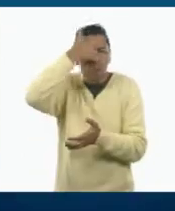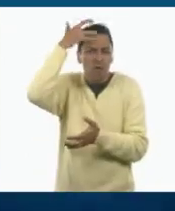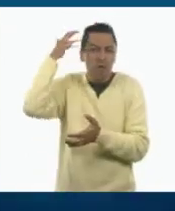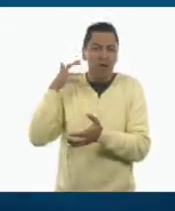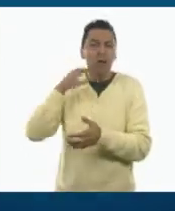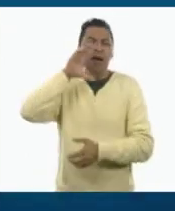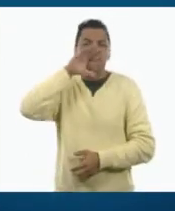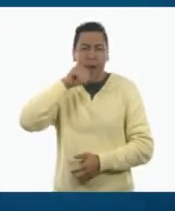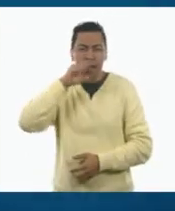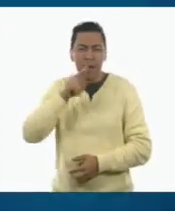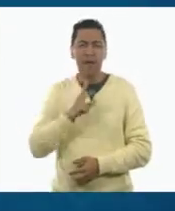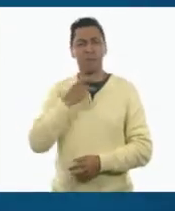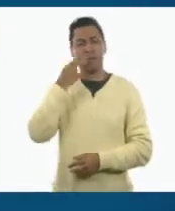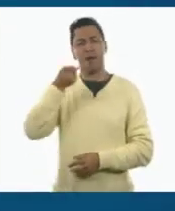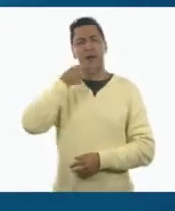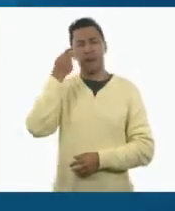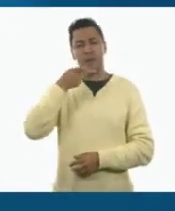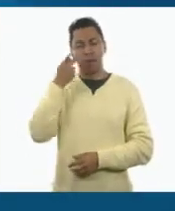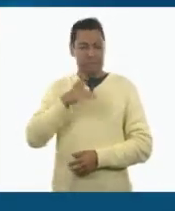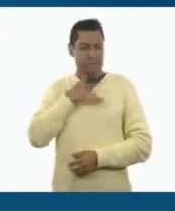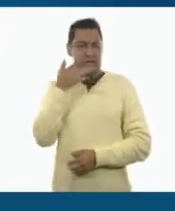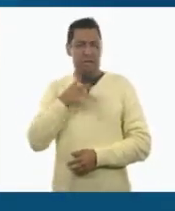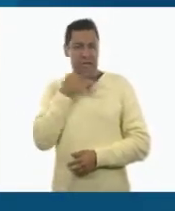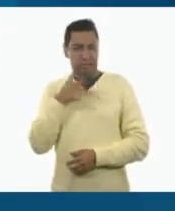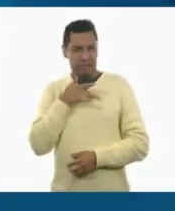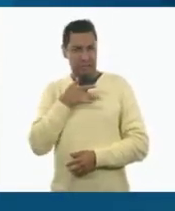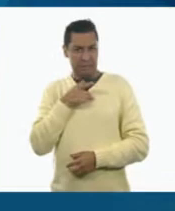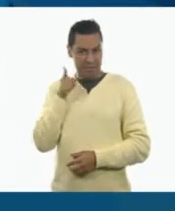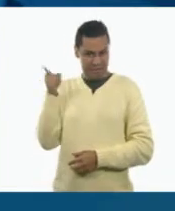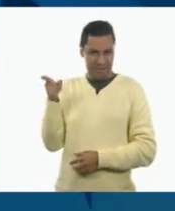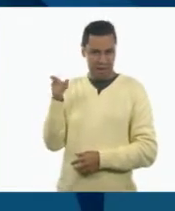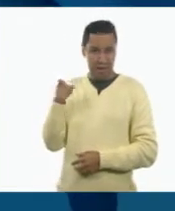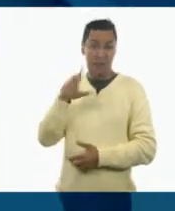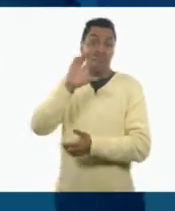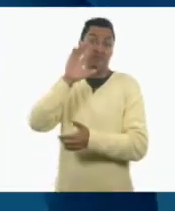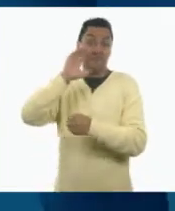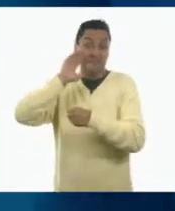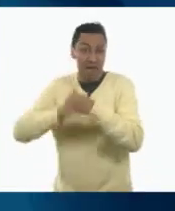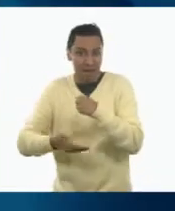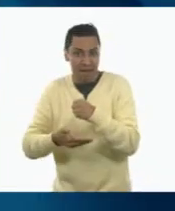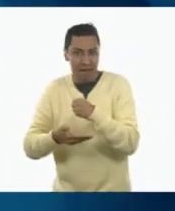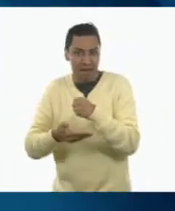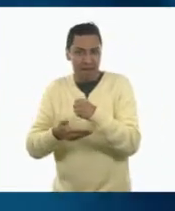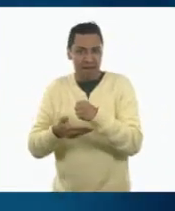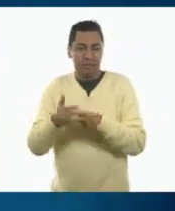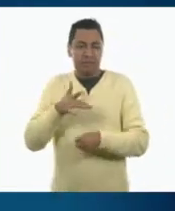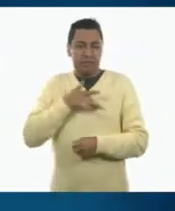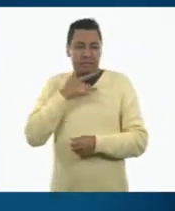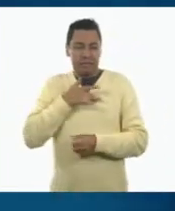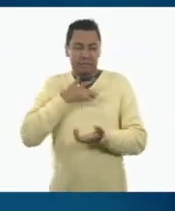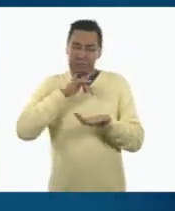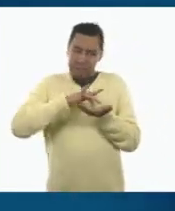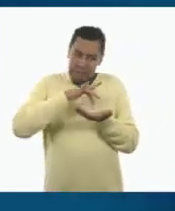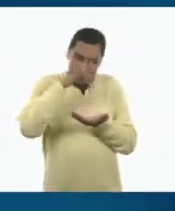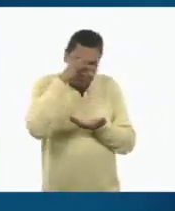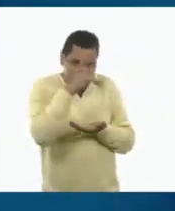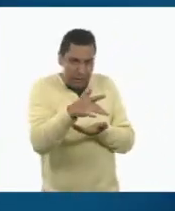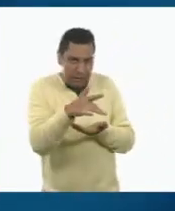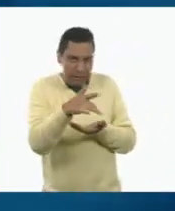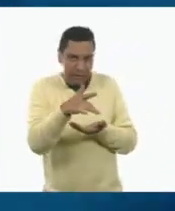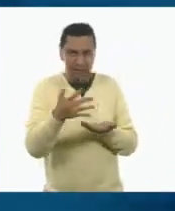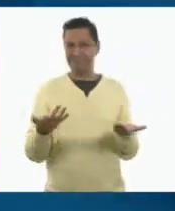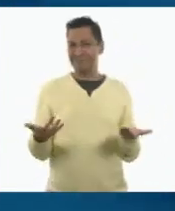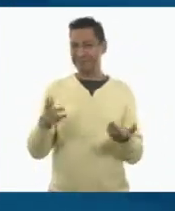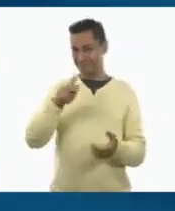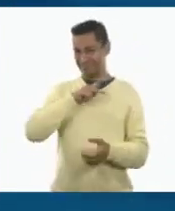habla, siente y al final es capaz de demostrar agradecimiento, al igual